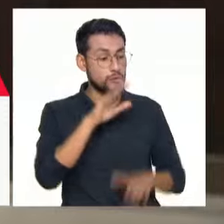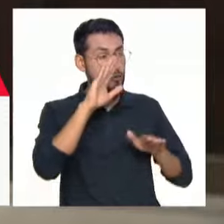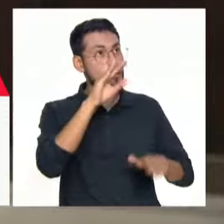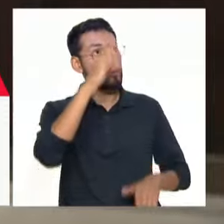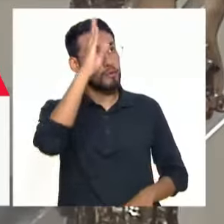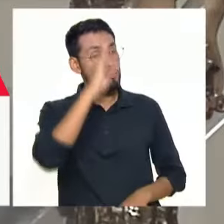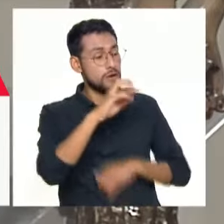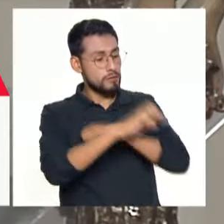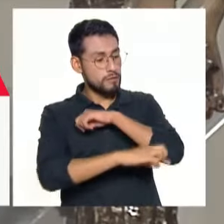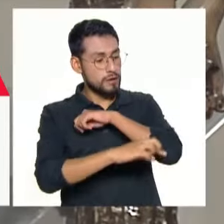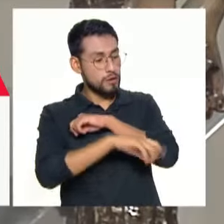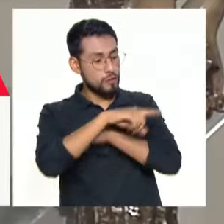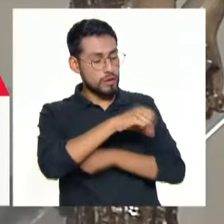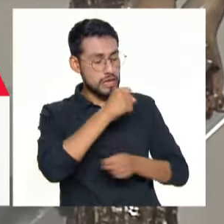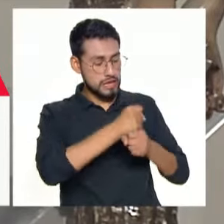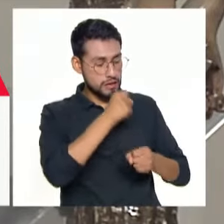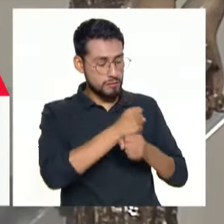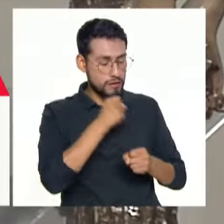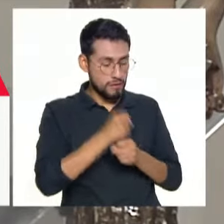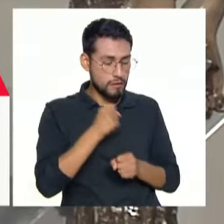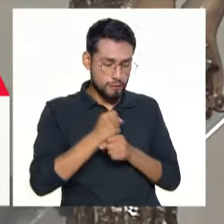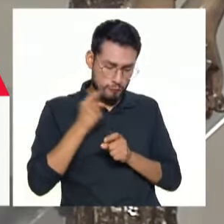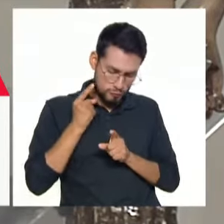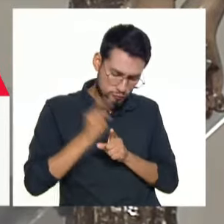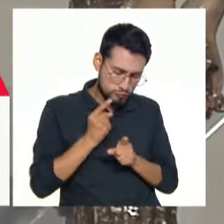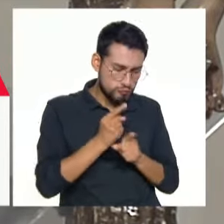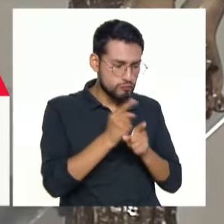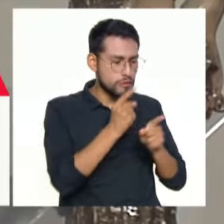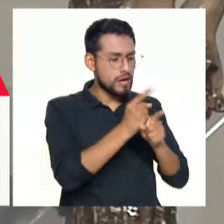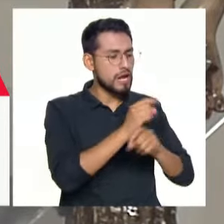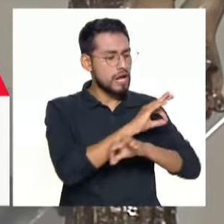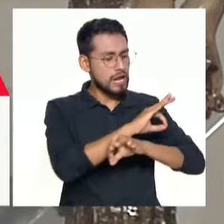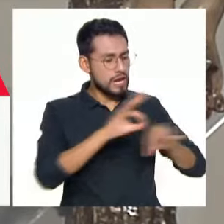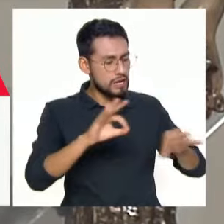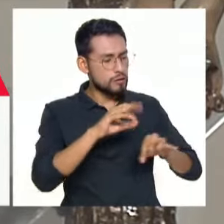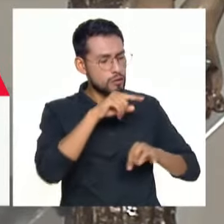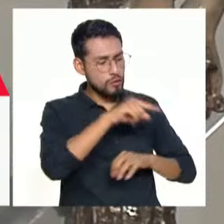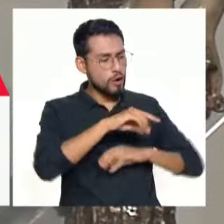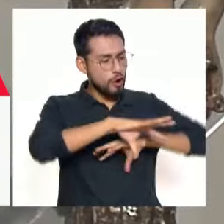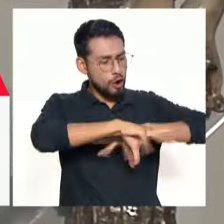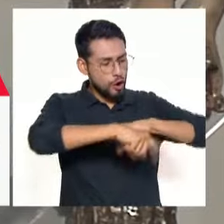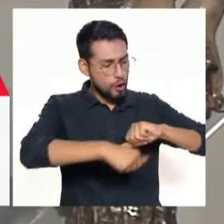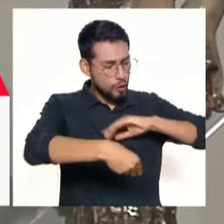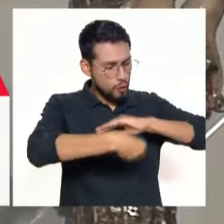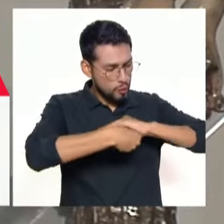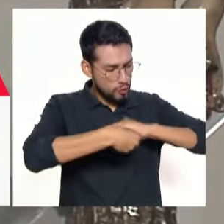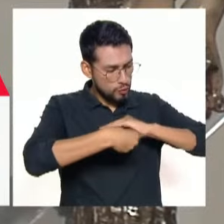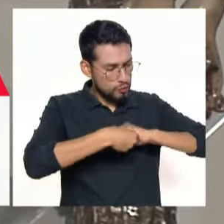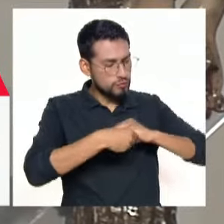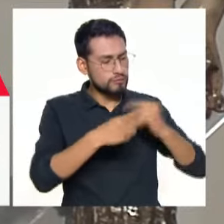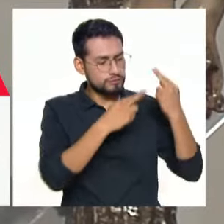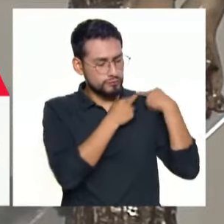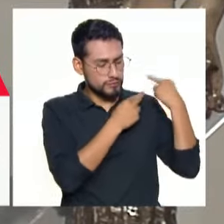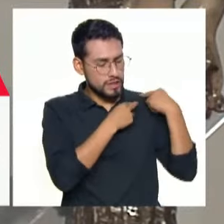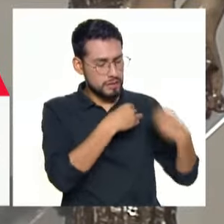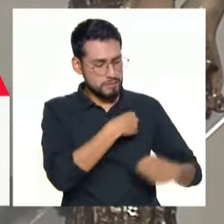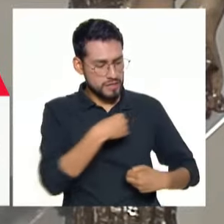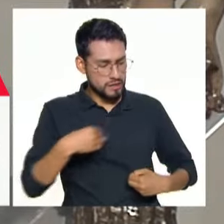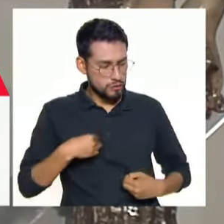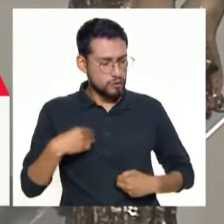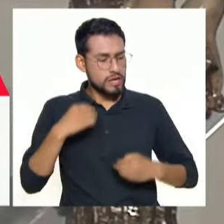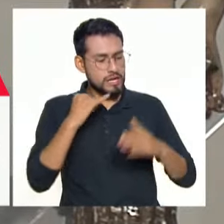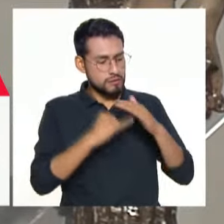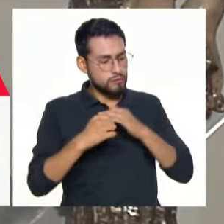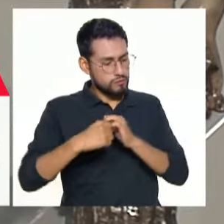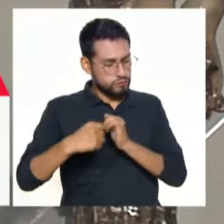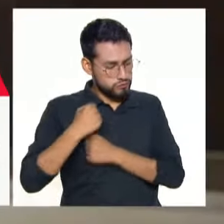por Dios y la patria desempeñar leal y fielmente sin cometer actos actos de corrupción el cargo de ministro del